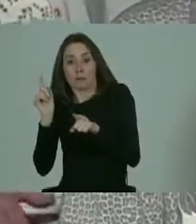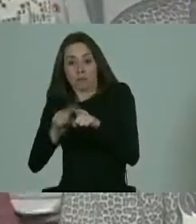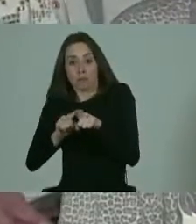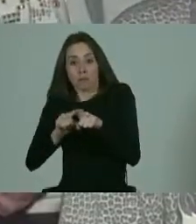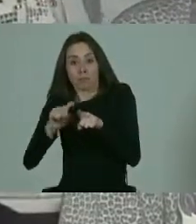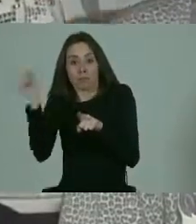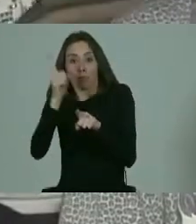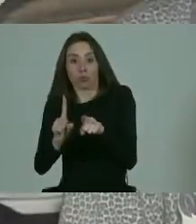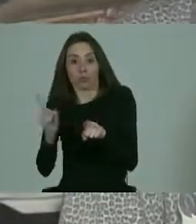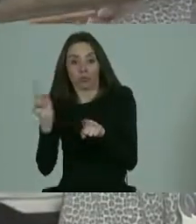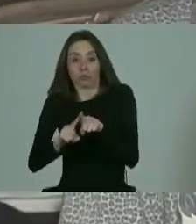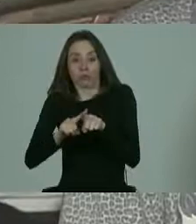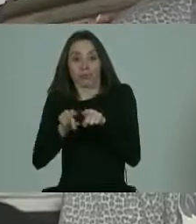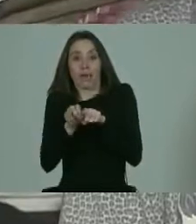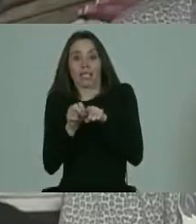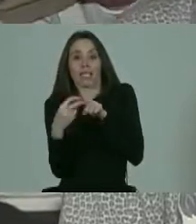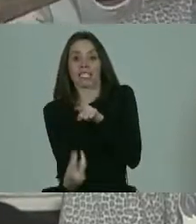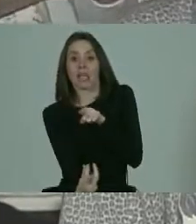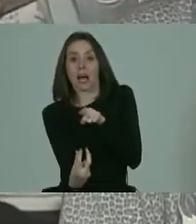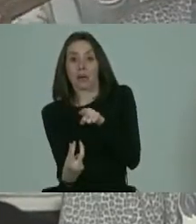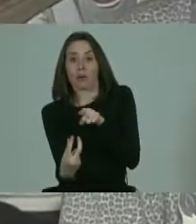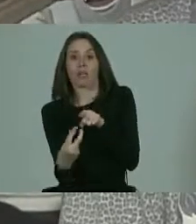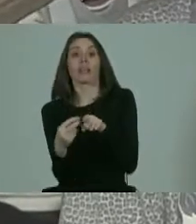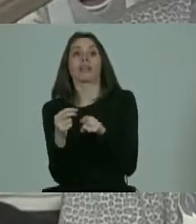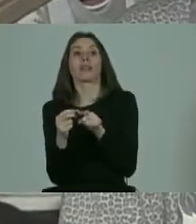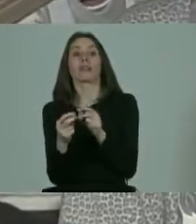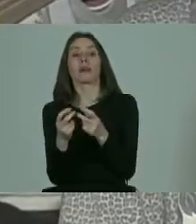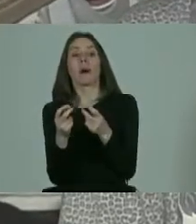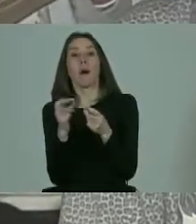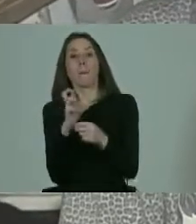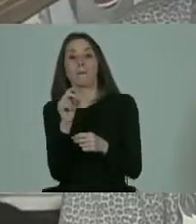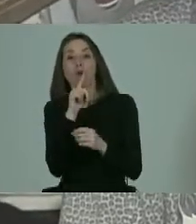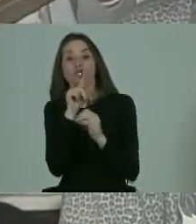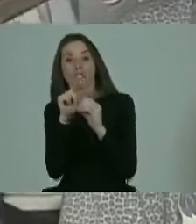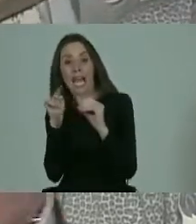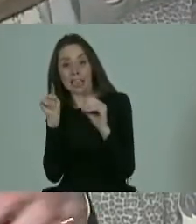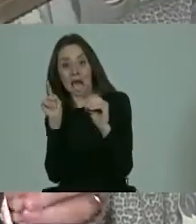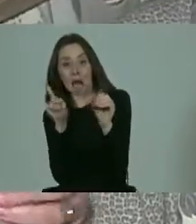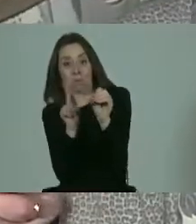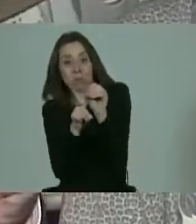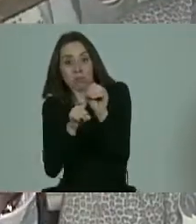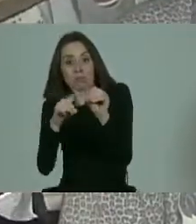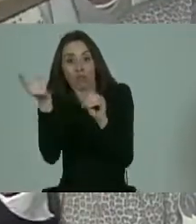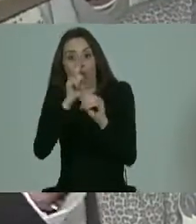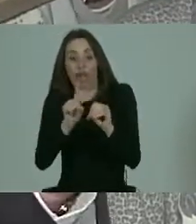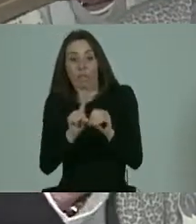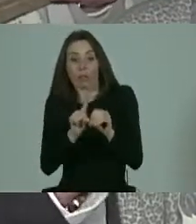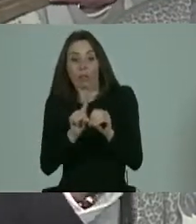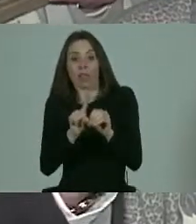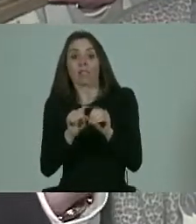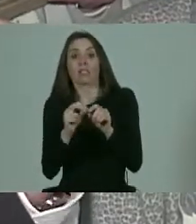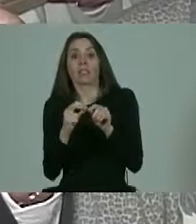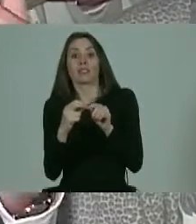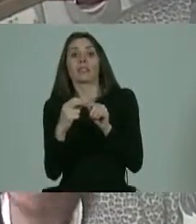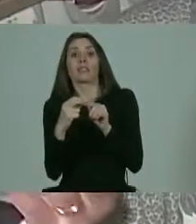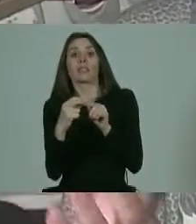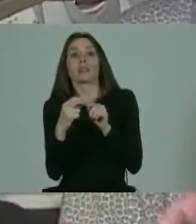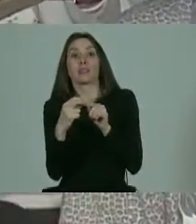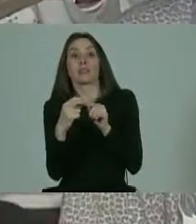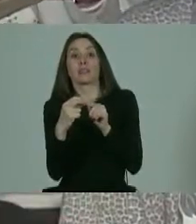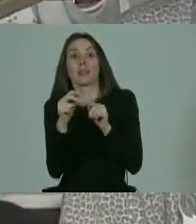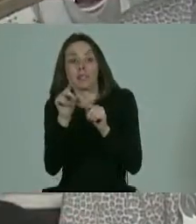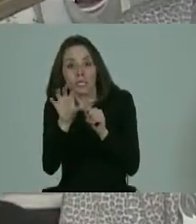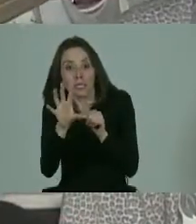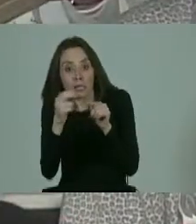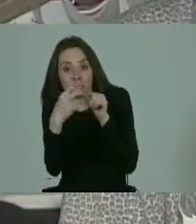es una estimulación eléctrica que se hace en el resto en la próstata y eso produce entonces se recupera